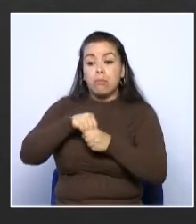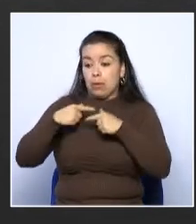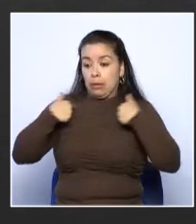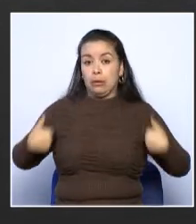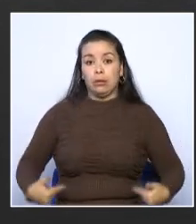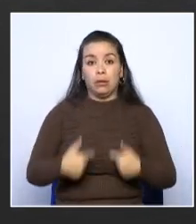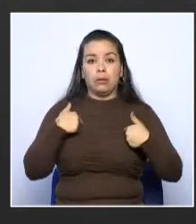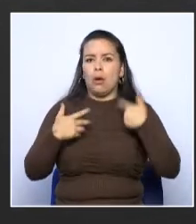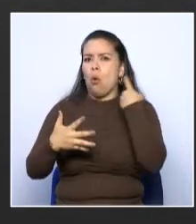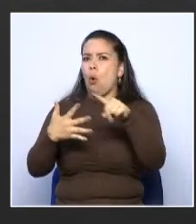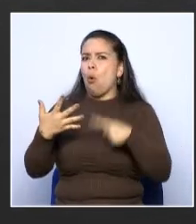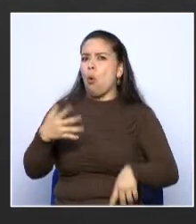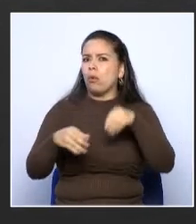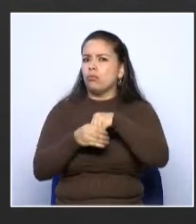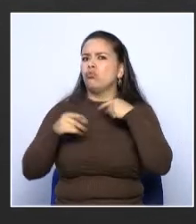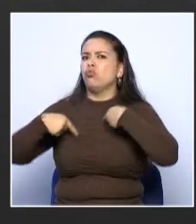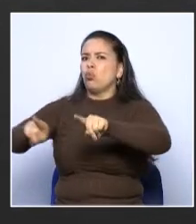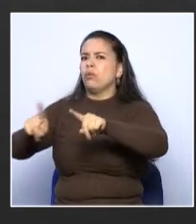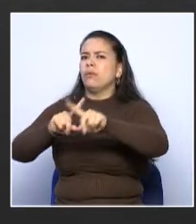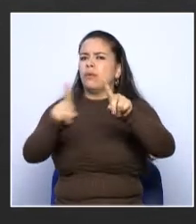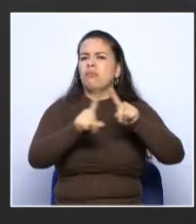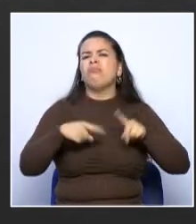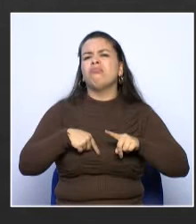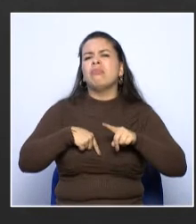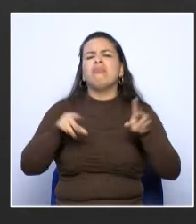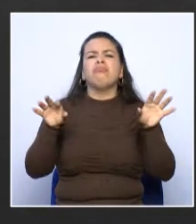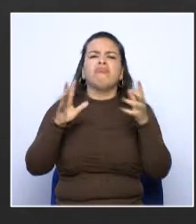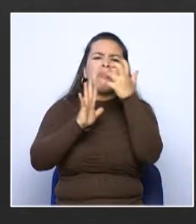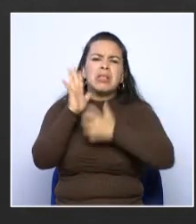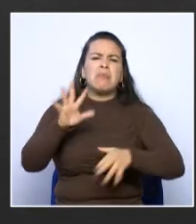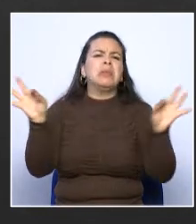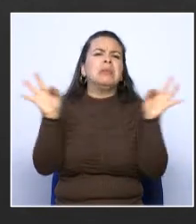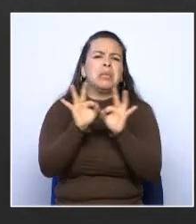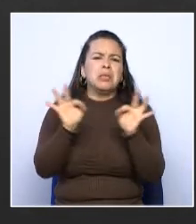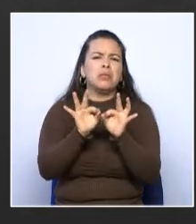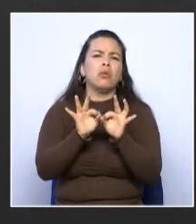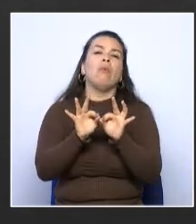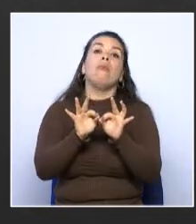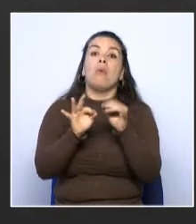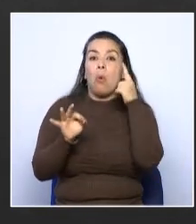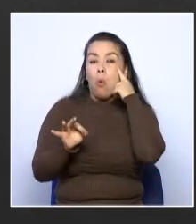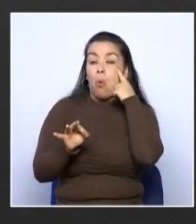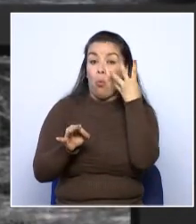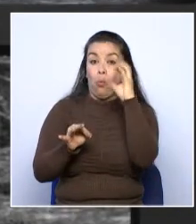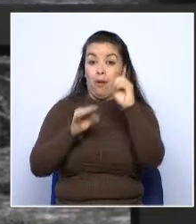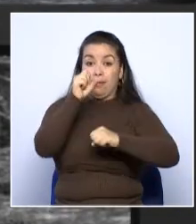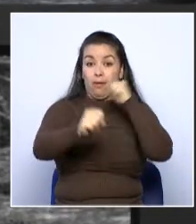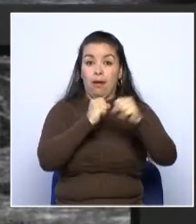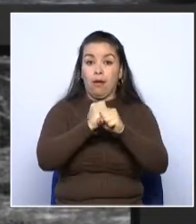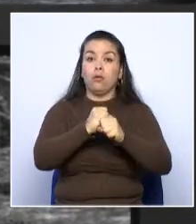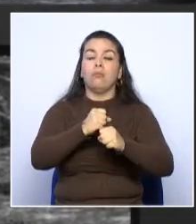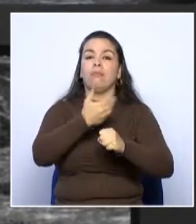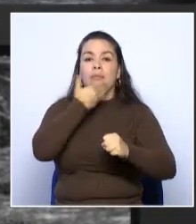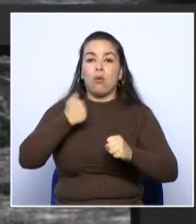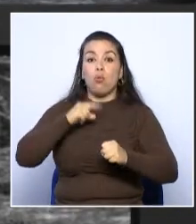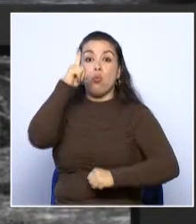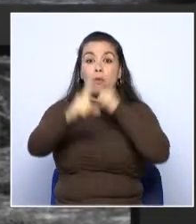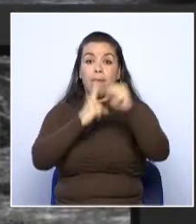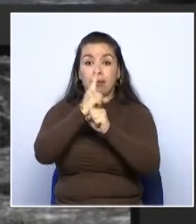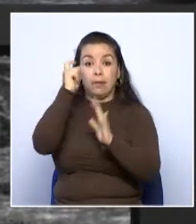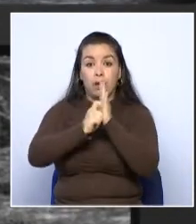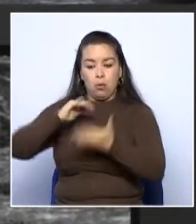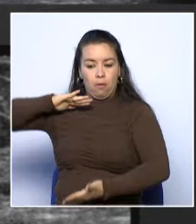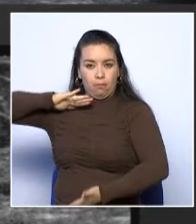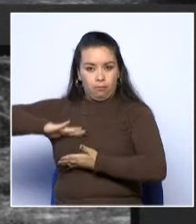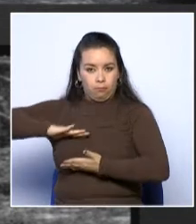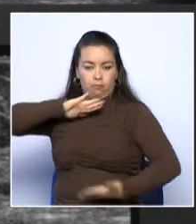patologías. Es un examen sencillo, lo ideal sería que uno se hiciera a partir de los 40 años una mamografía anual,